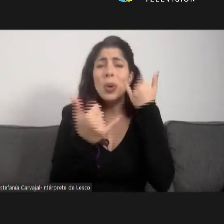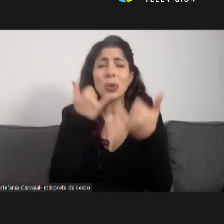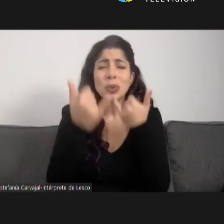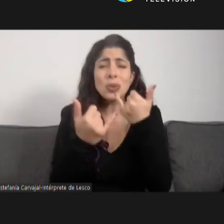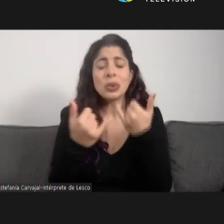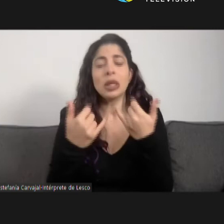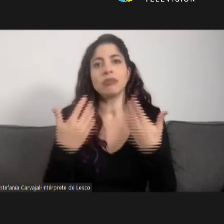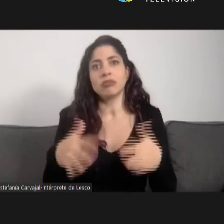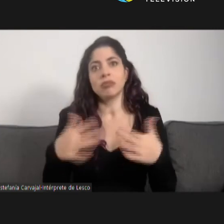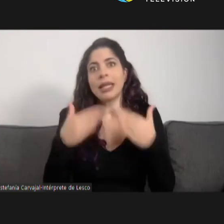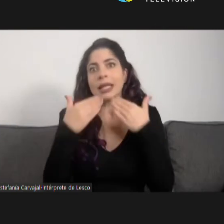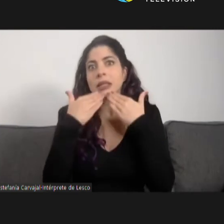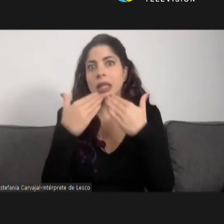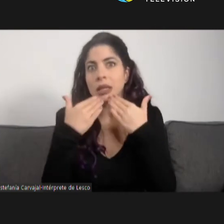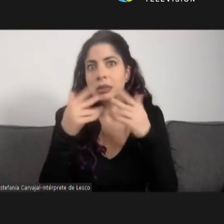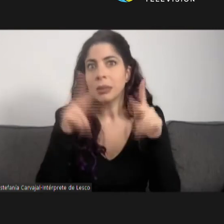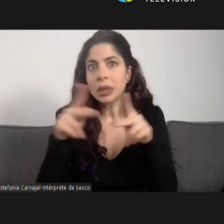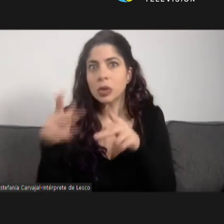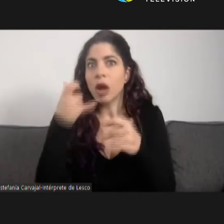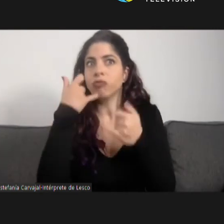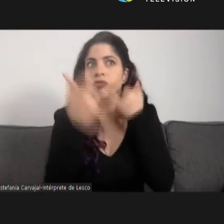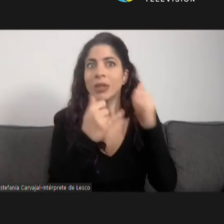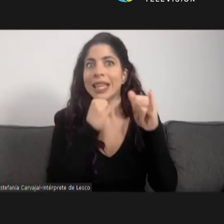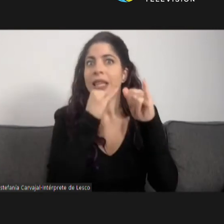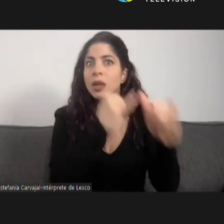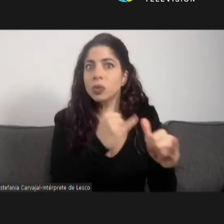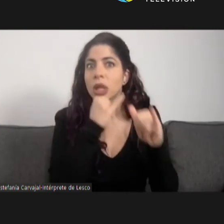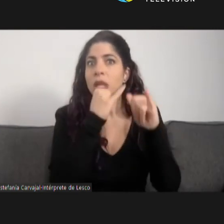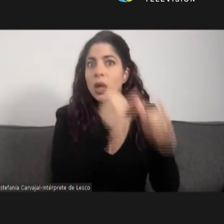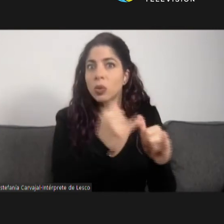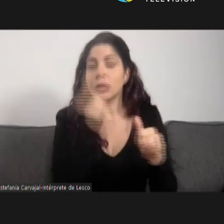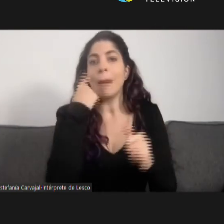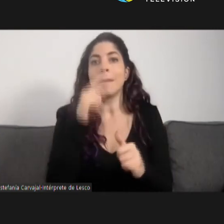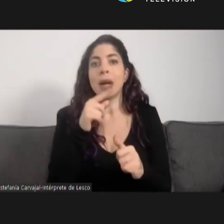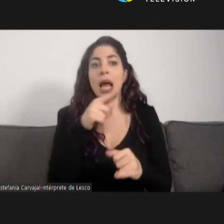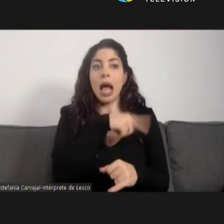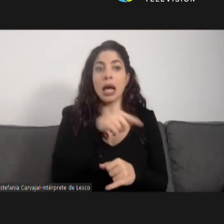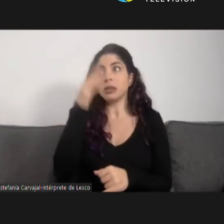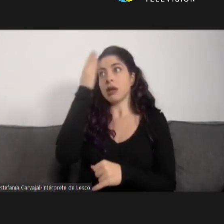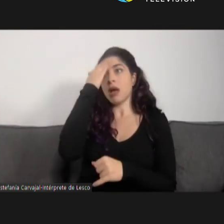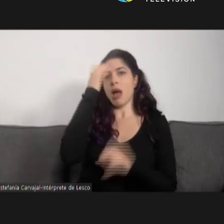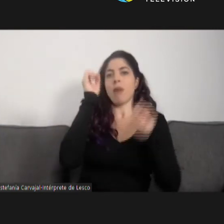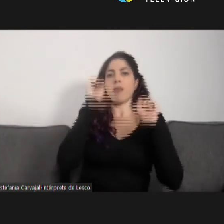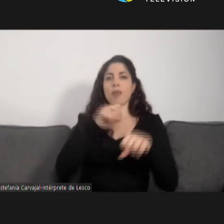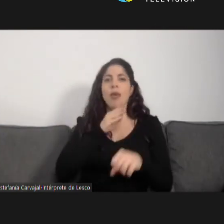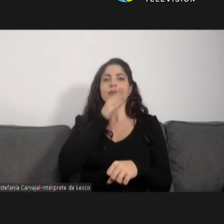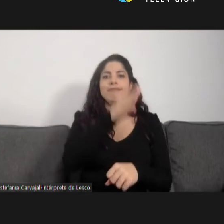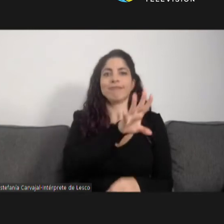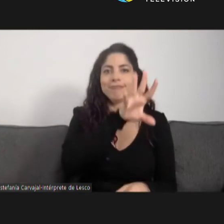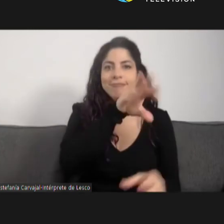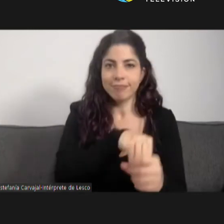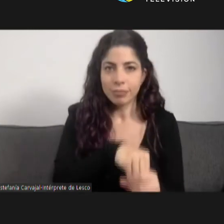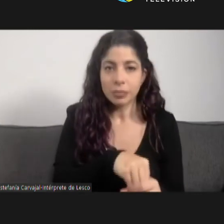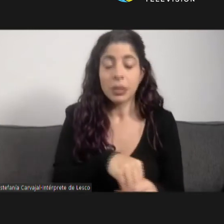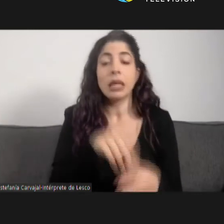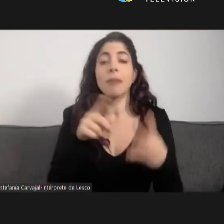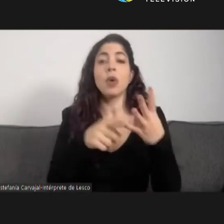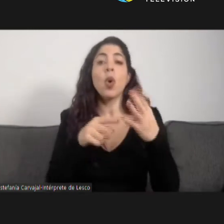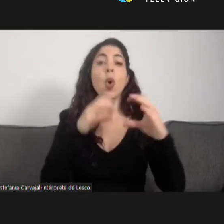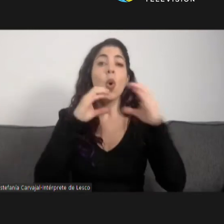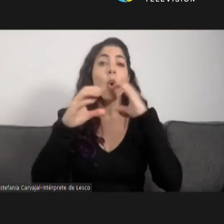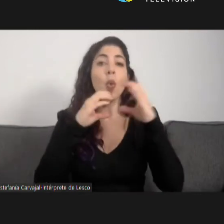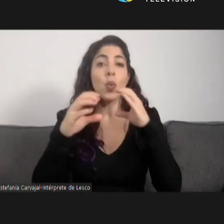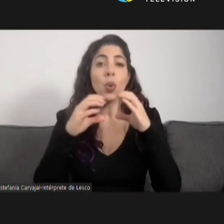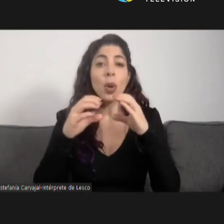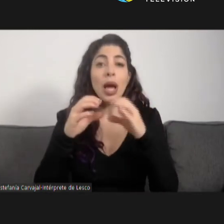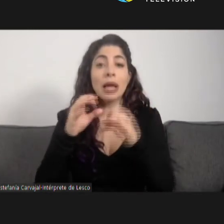la población que esté haciendo estas denuncias para que puedan ser intervenidos estos sitios. Reforzaremos las campañas de comunicación locales